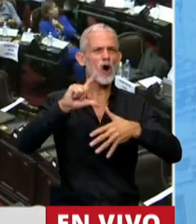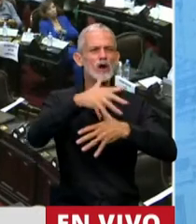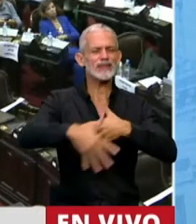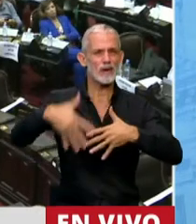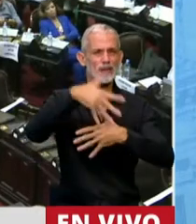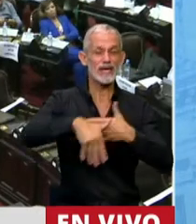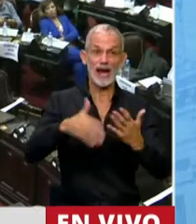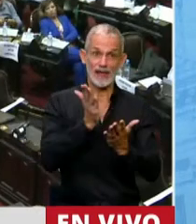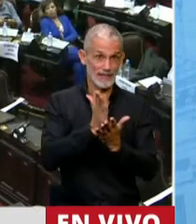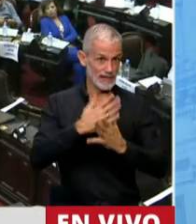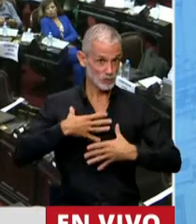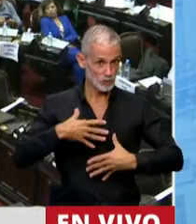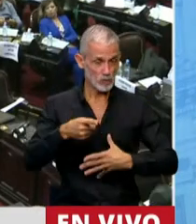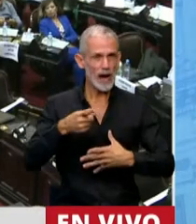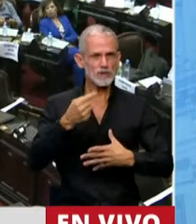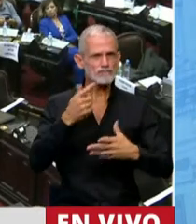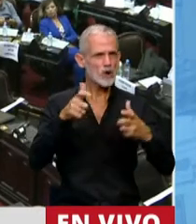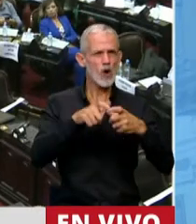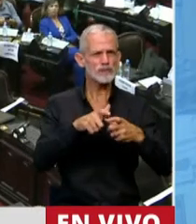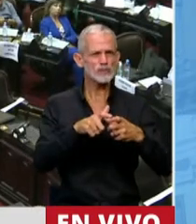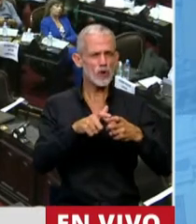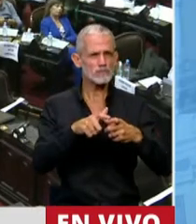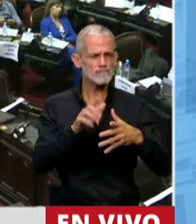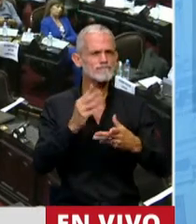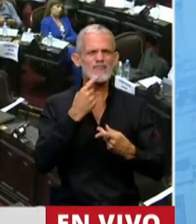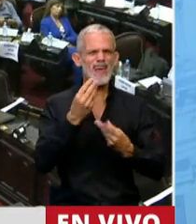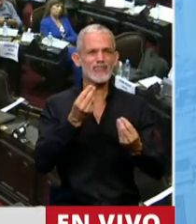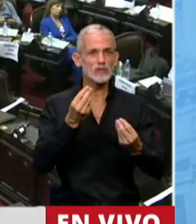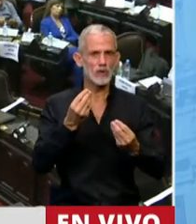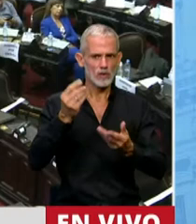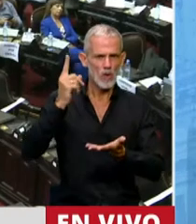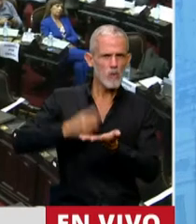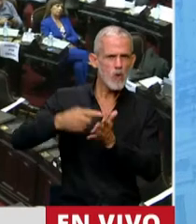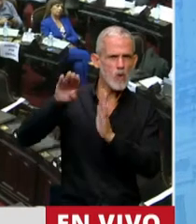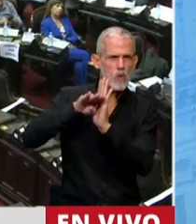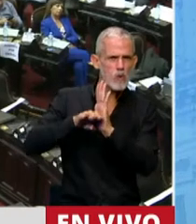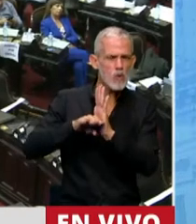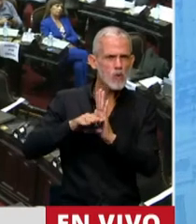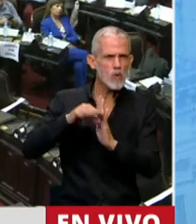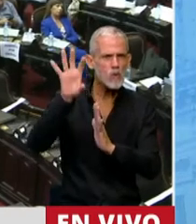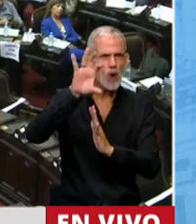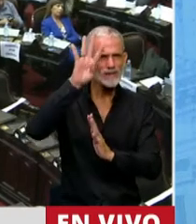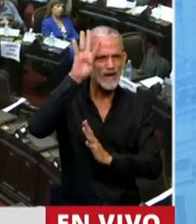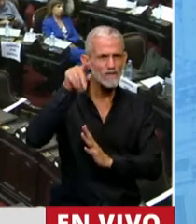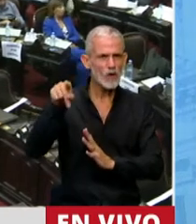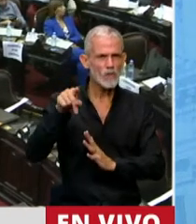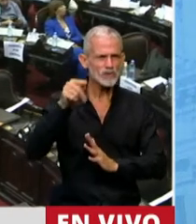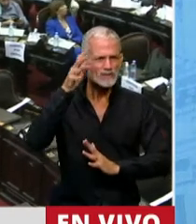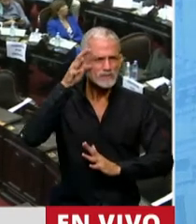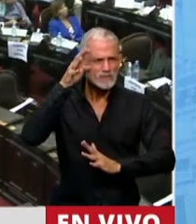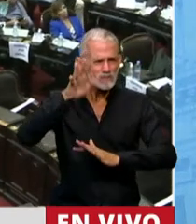derechos humanos que ha señalado justamente que las medidas impuestas por la provincia de formosa son